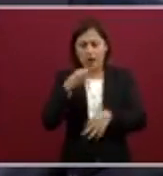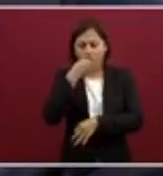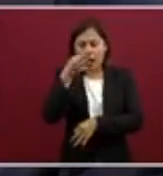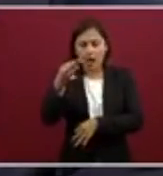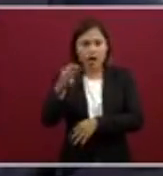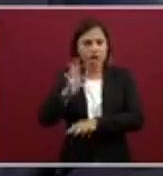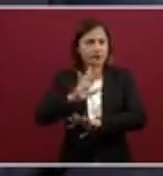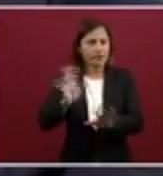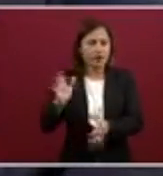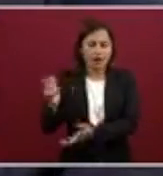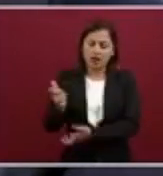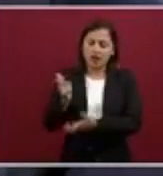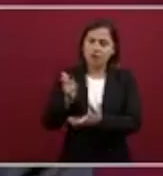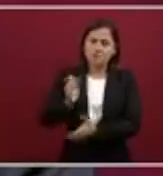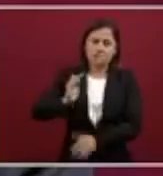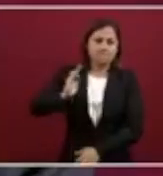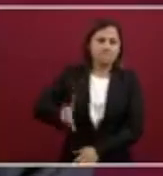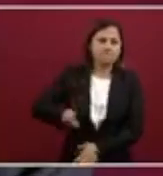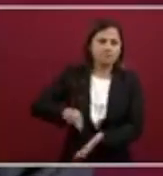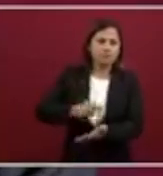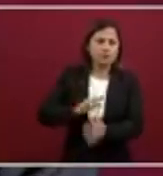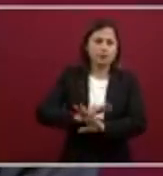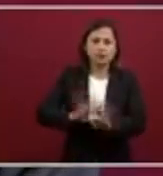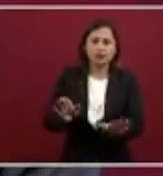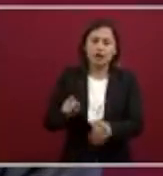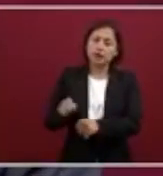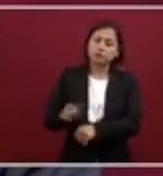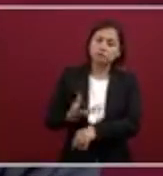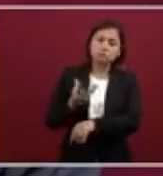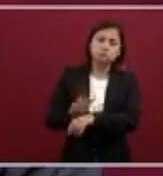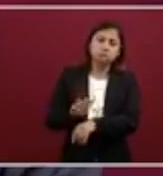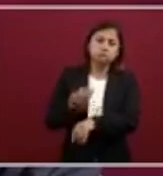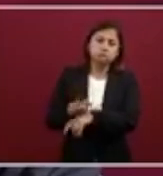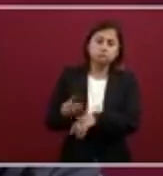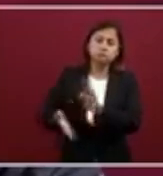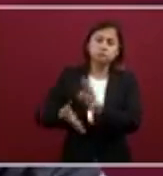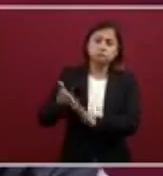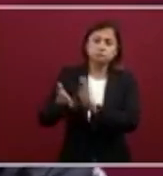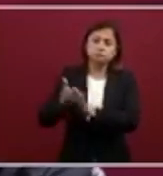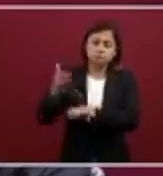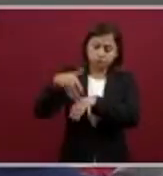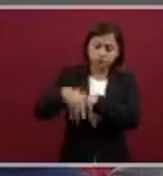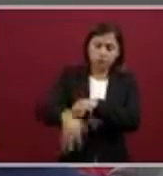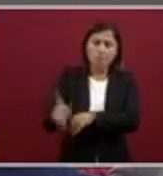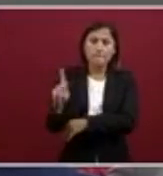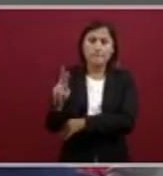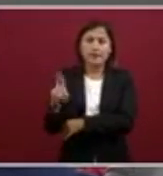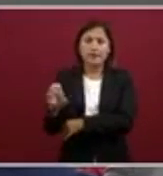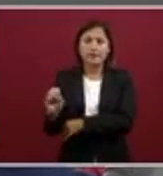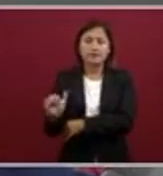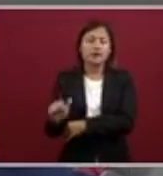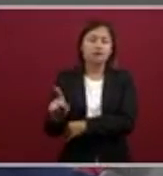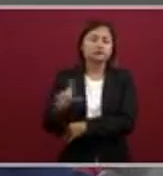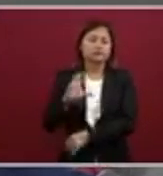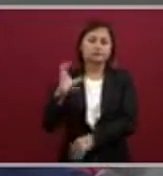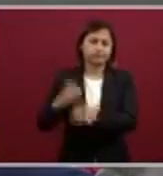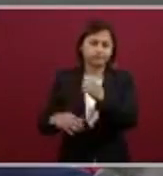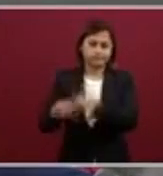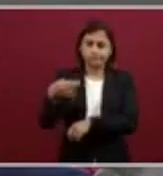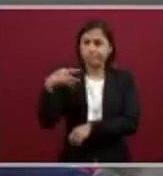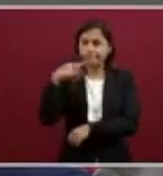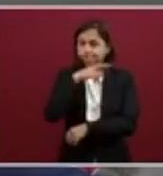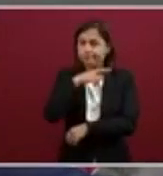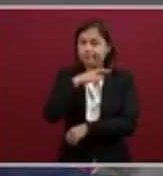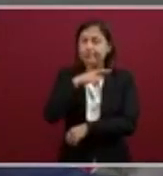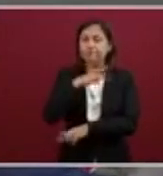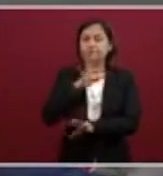presupuesto para darle continuidad a esa obra y terminarla lo más pronto posible. A ver si se